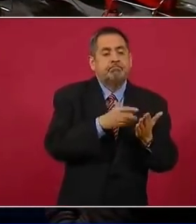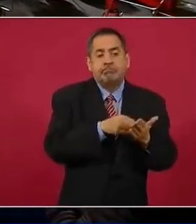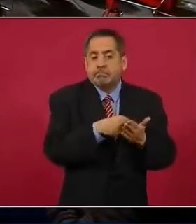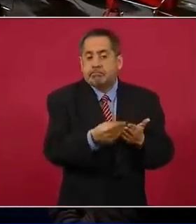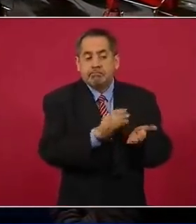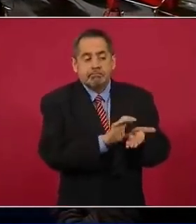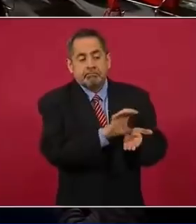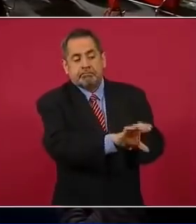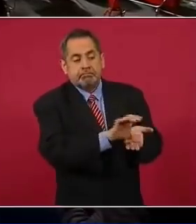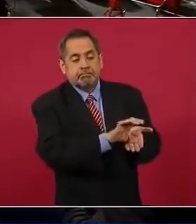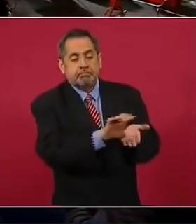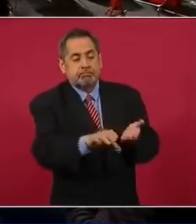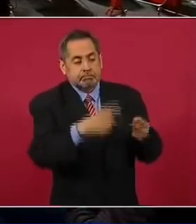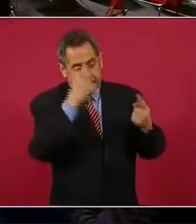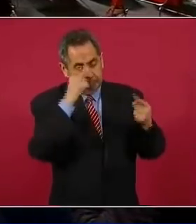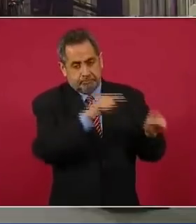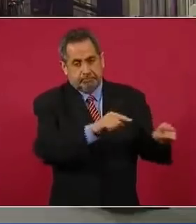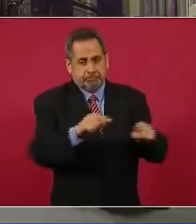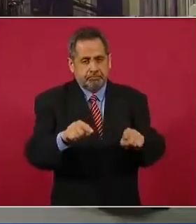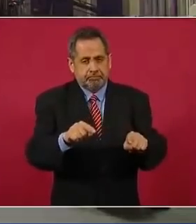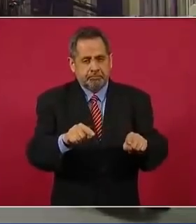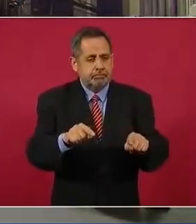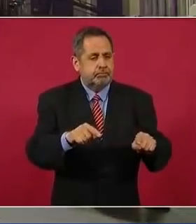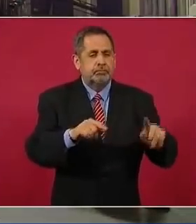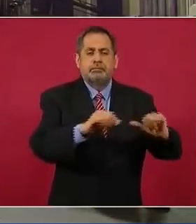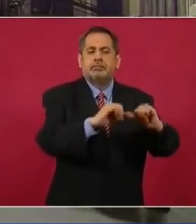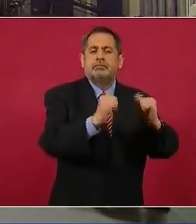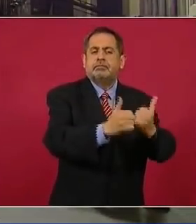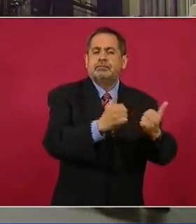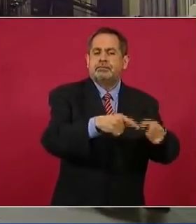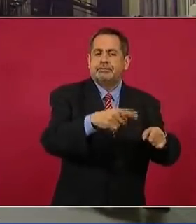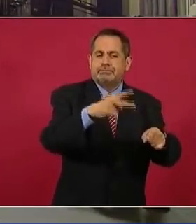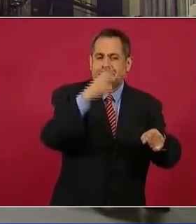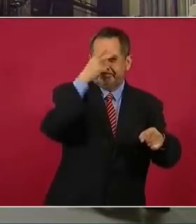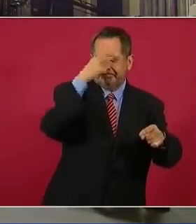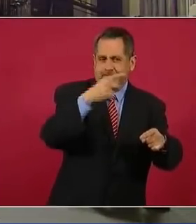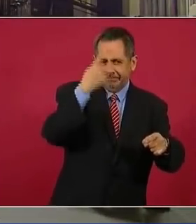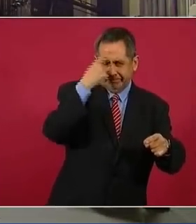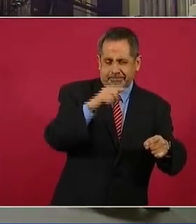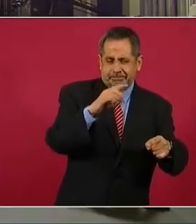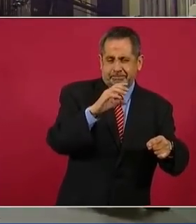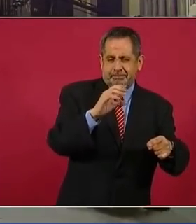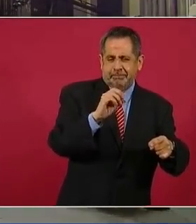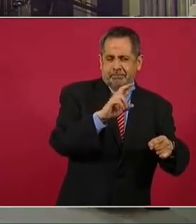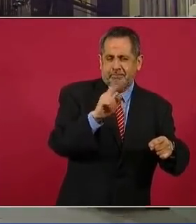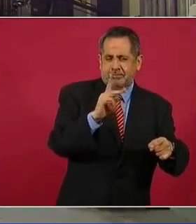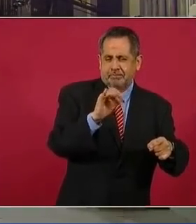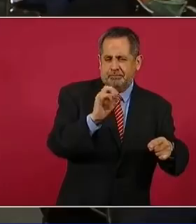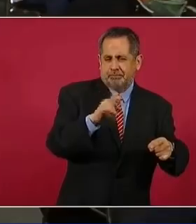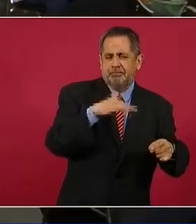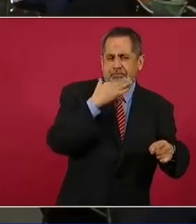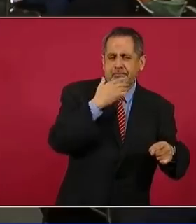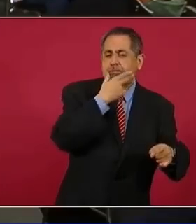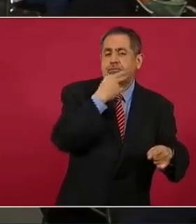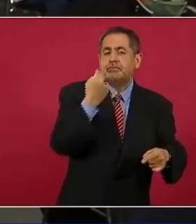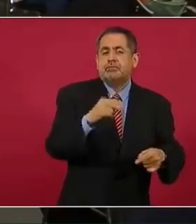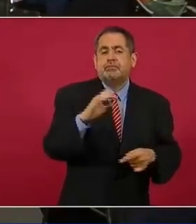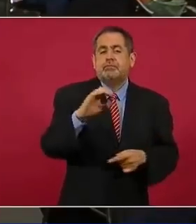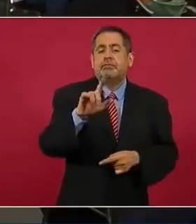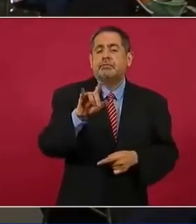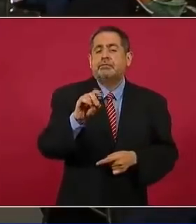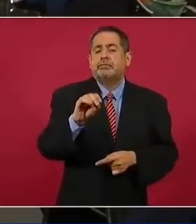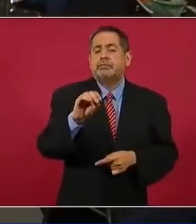financiamiento a Mexicanos contra la Corrupción, bueno, así mencionado, del señor Claudio X, y que tiene el